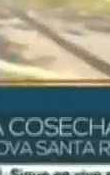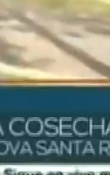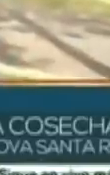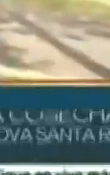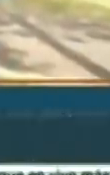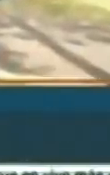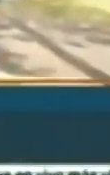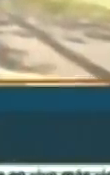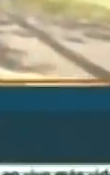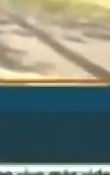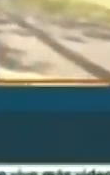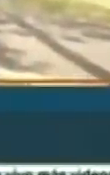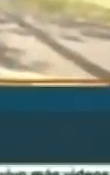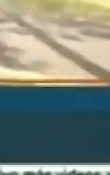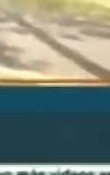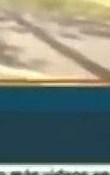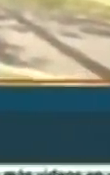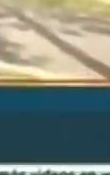Sul.